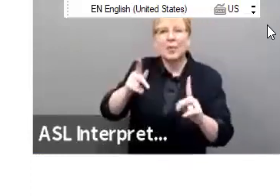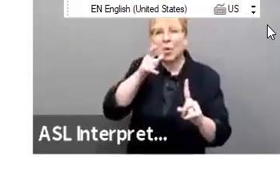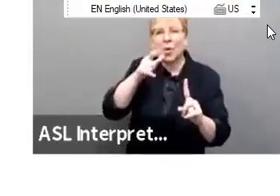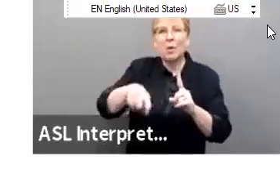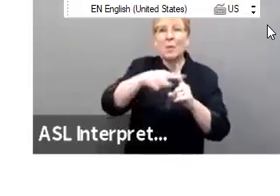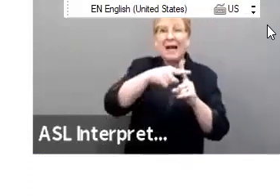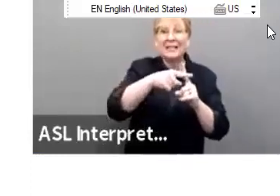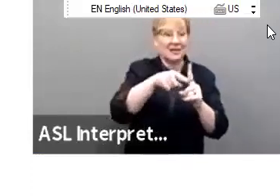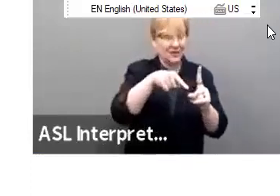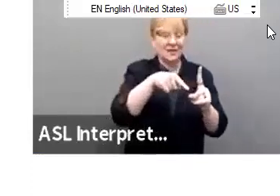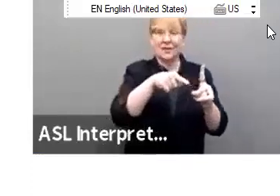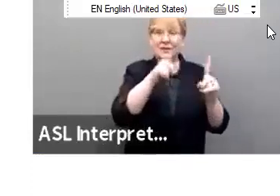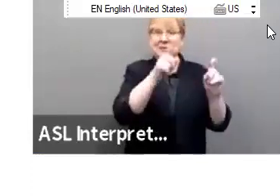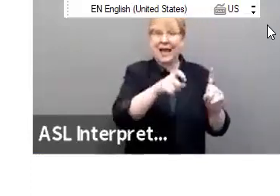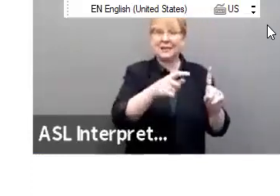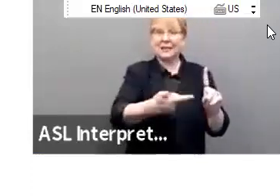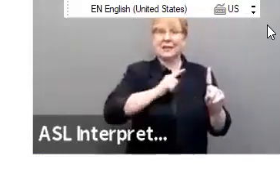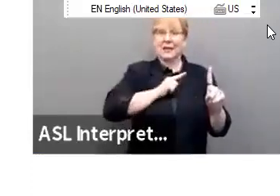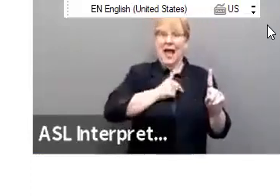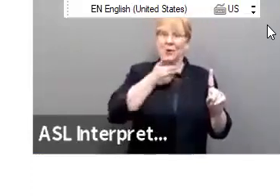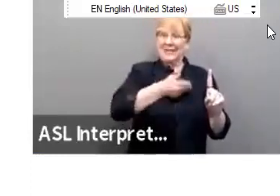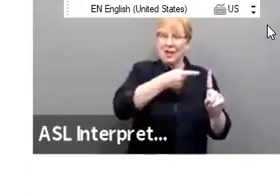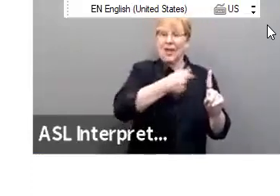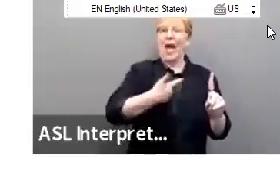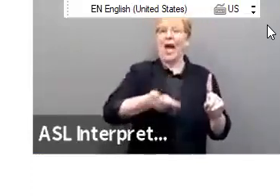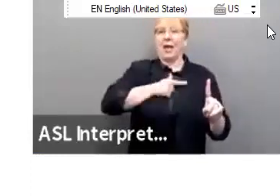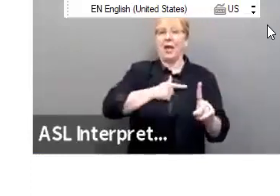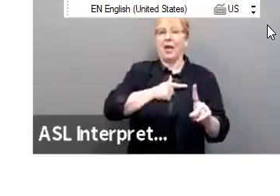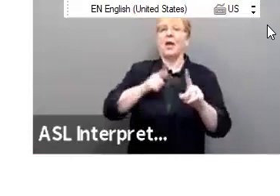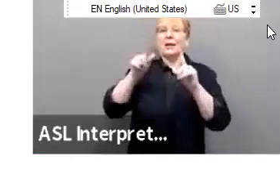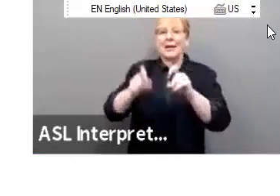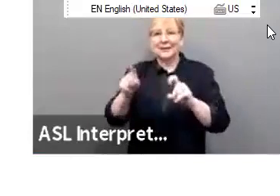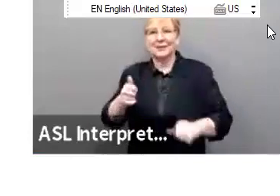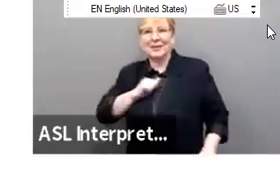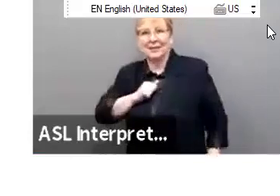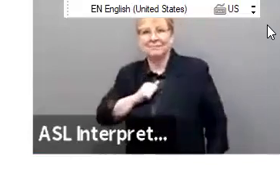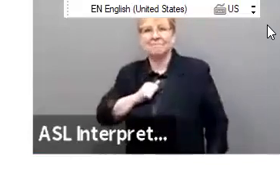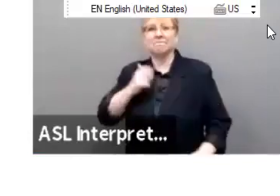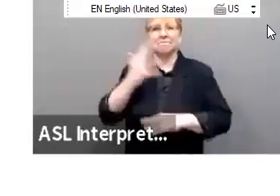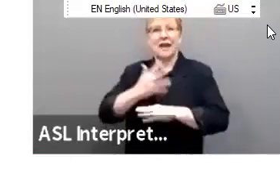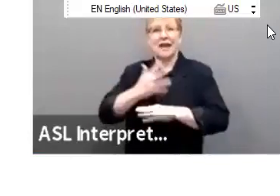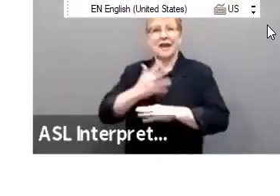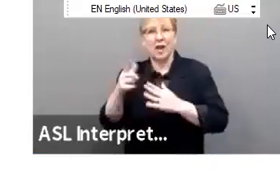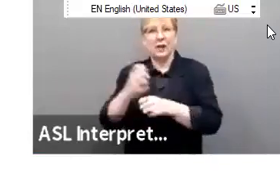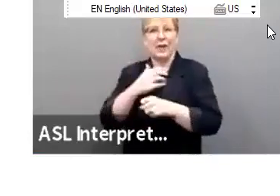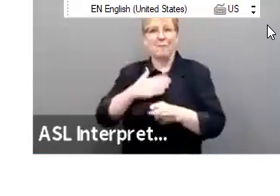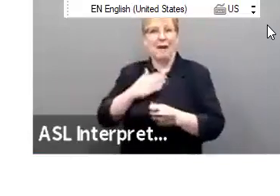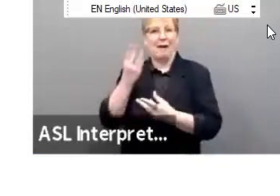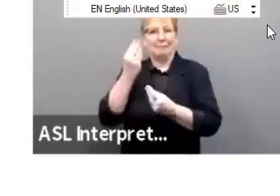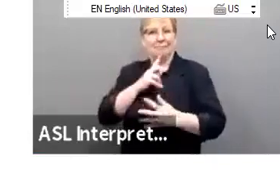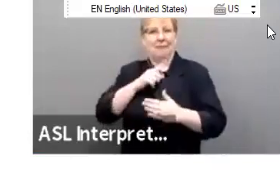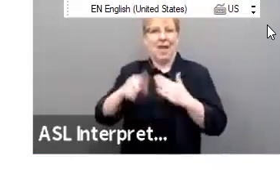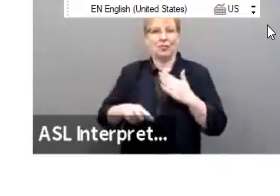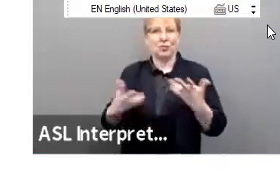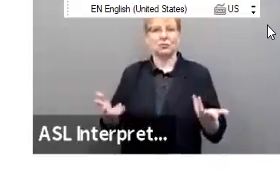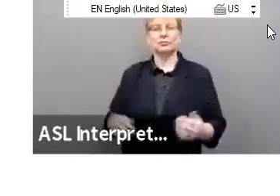Todo esto se va a implementar si usted tiene un contacto con una persona. Como saben, esto me ocurrió a mí. A los 5